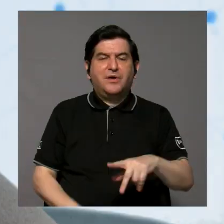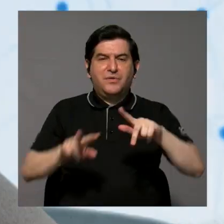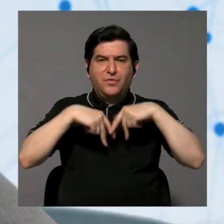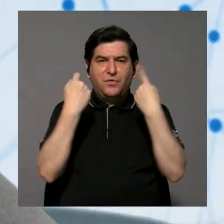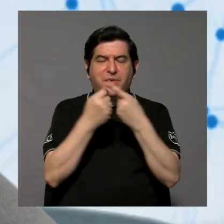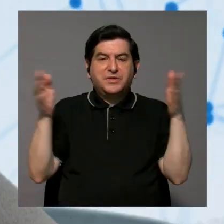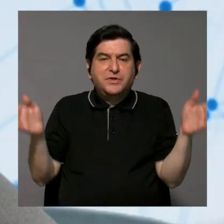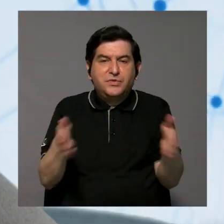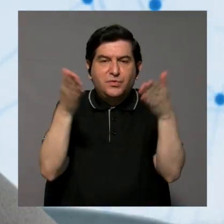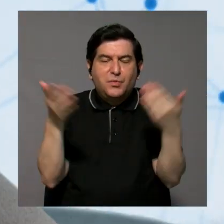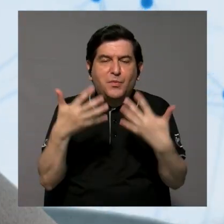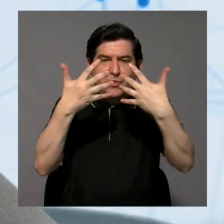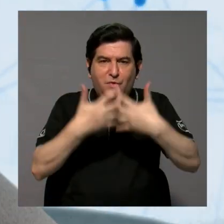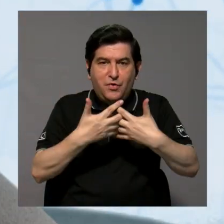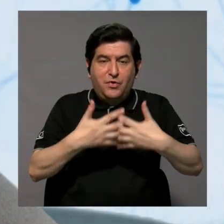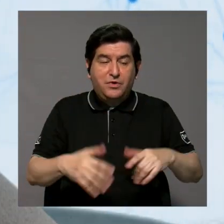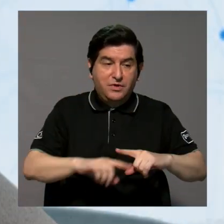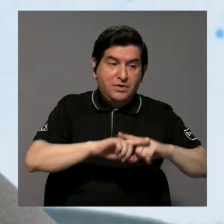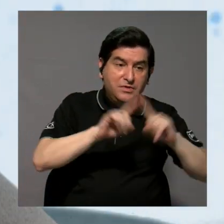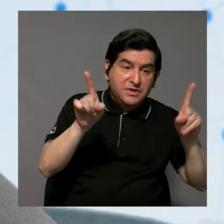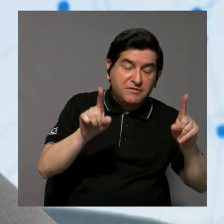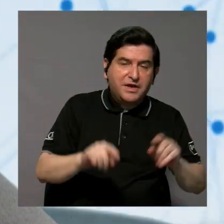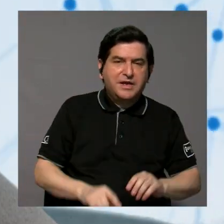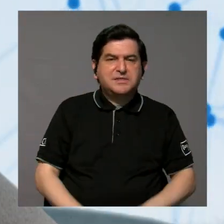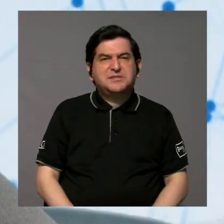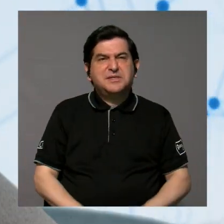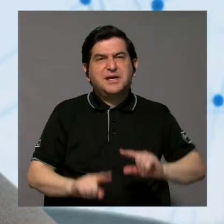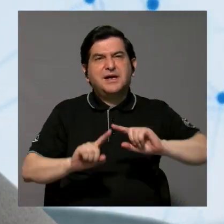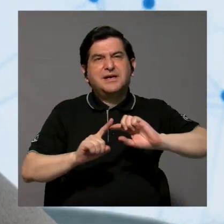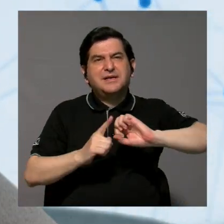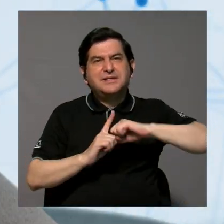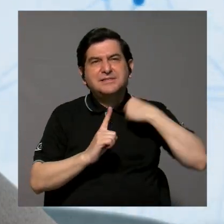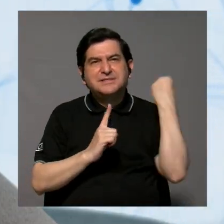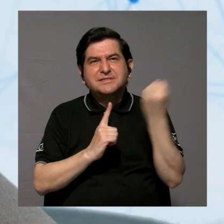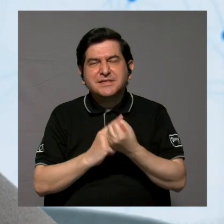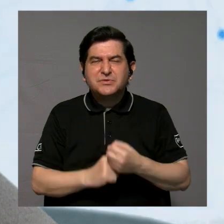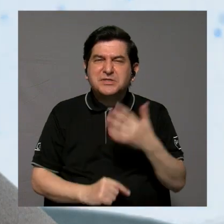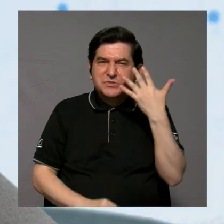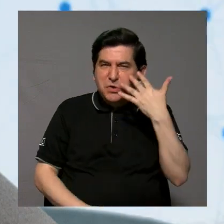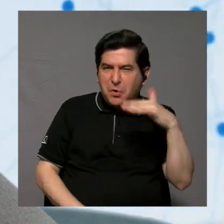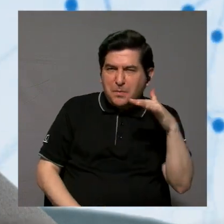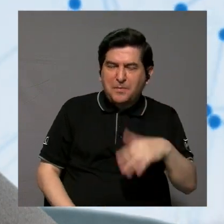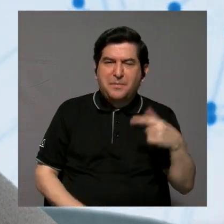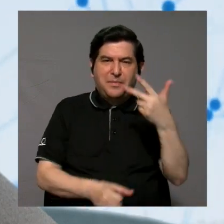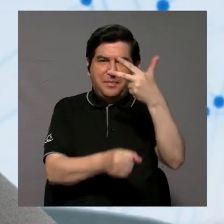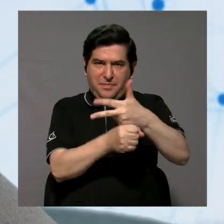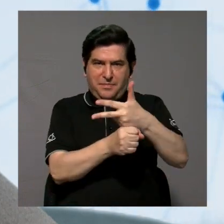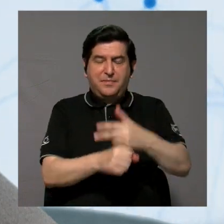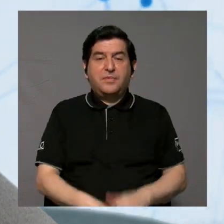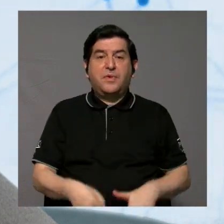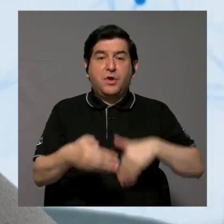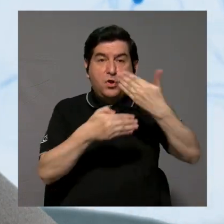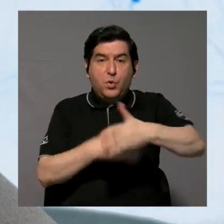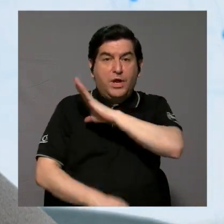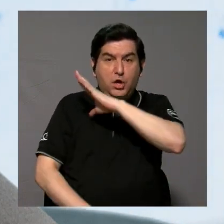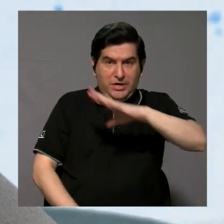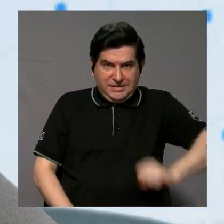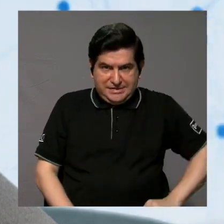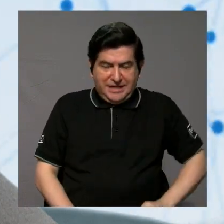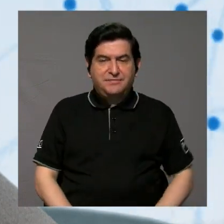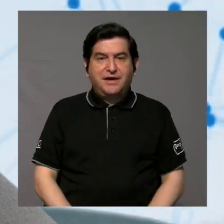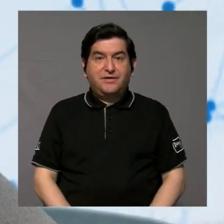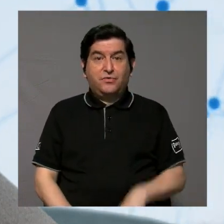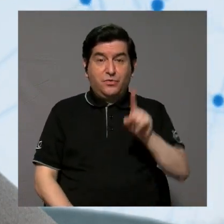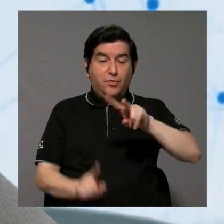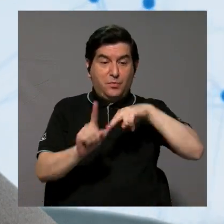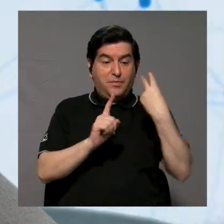Entonces ahí hay una diferencia, pero sigue siendo bastante similar al caso de Guatemala. Después tenemos el caso de El Salvador, que es un caso